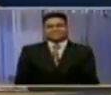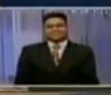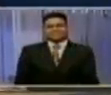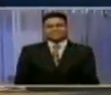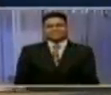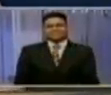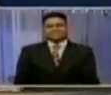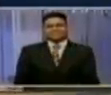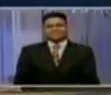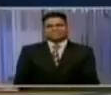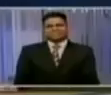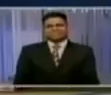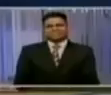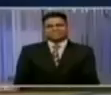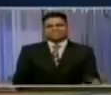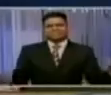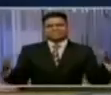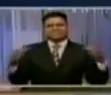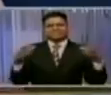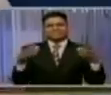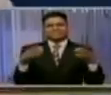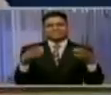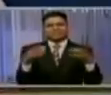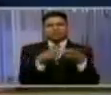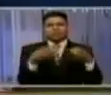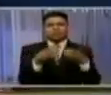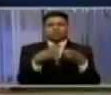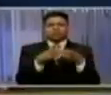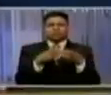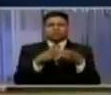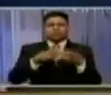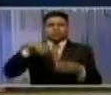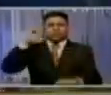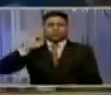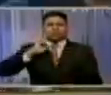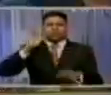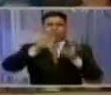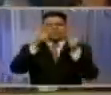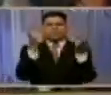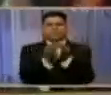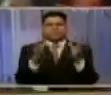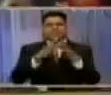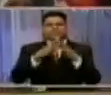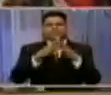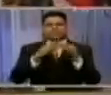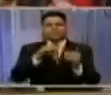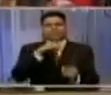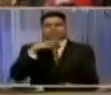movimiento bolivariano de familias, padres, madres, representantes de todo el país,